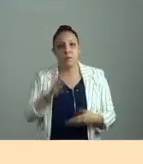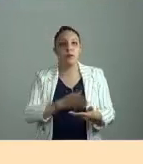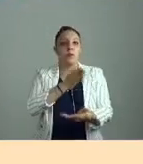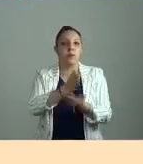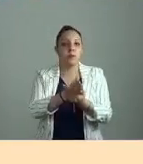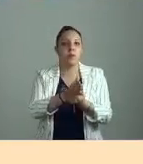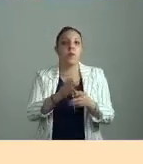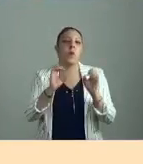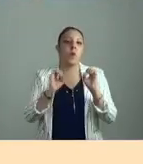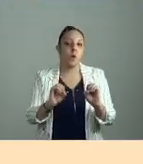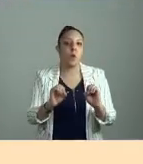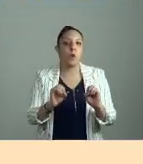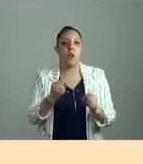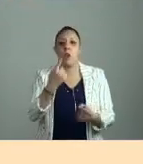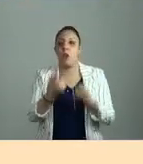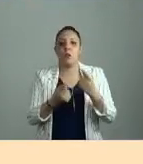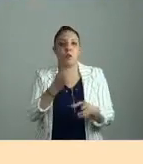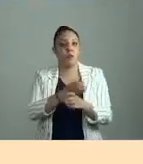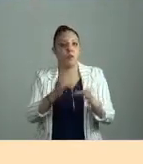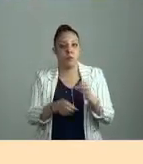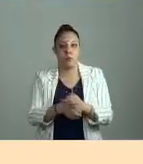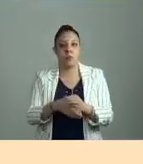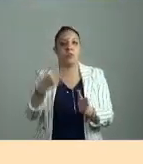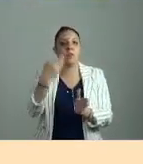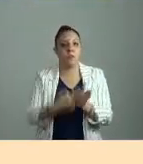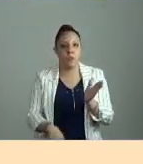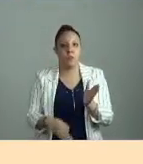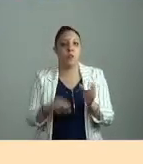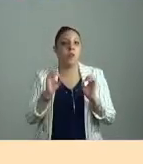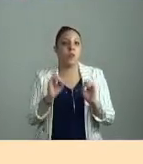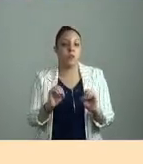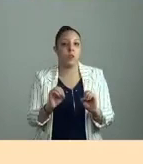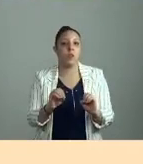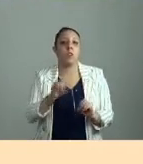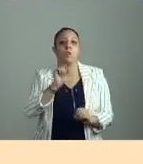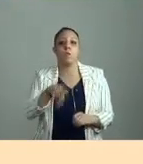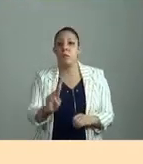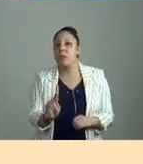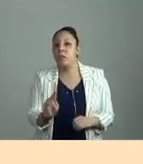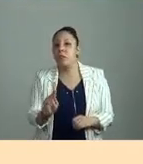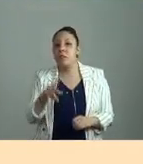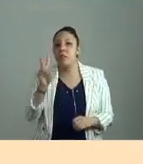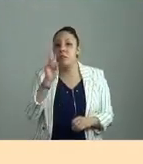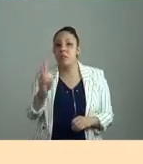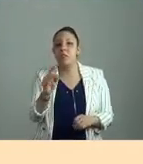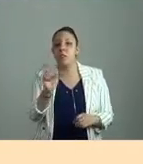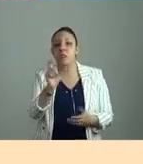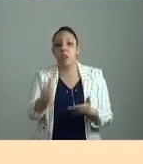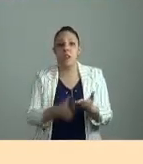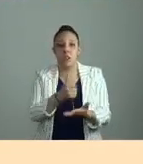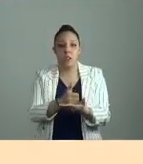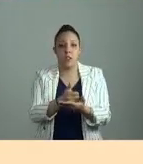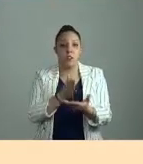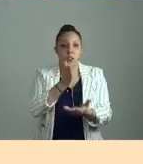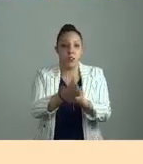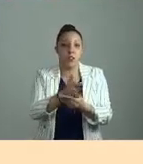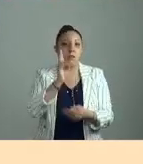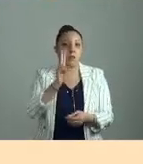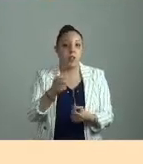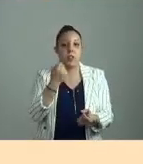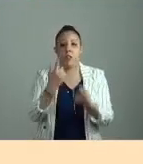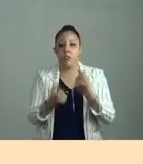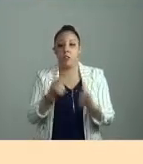donde la colectividad es suprema entonces llegando a la ciudad